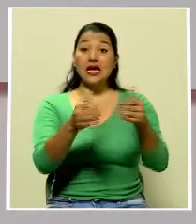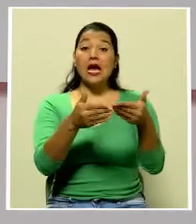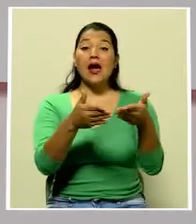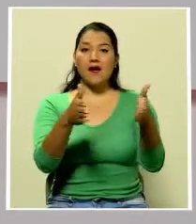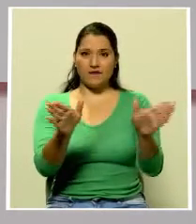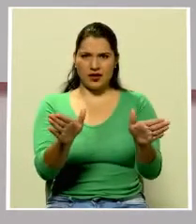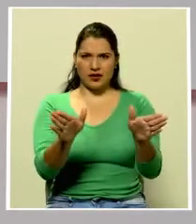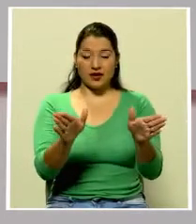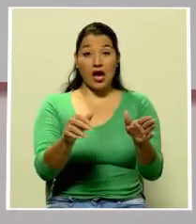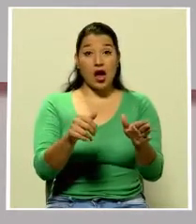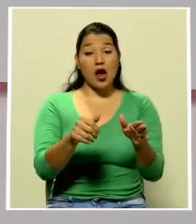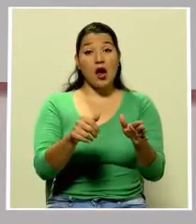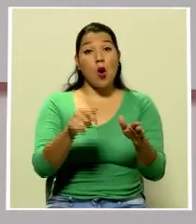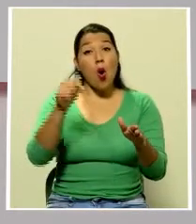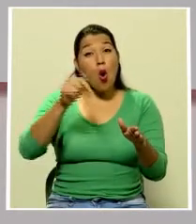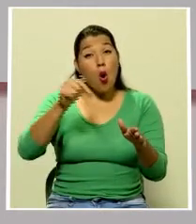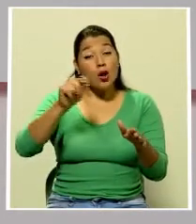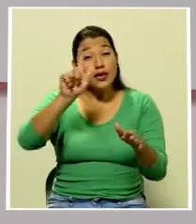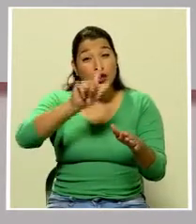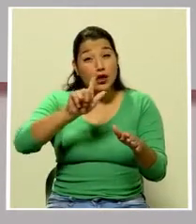luego del derrumbe que cayó